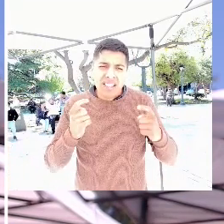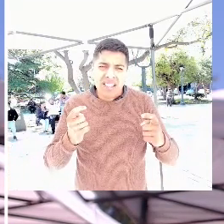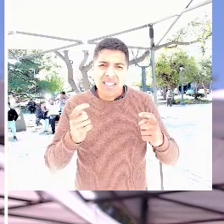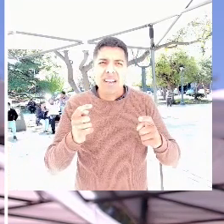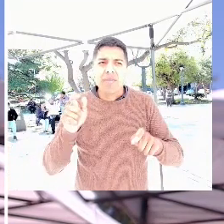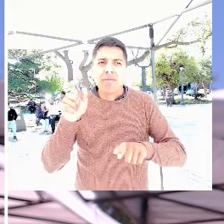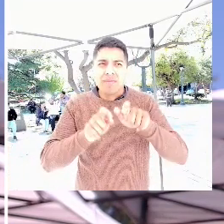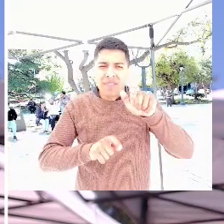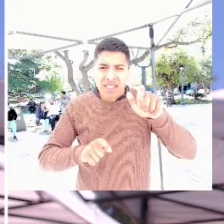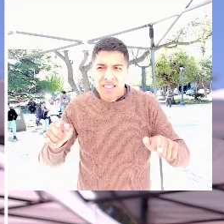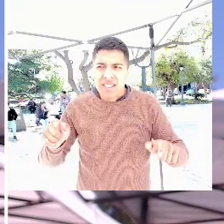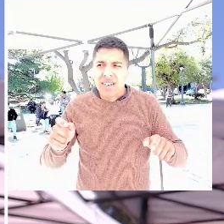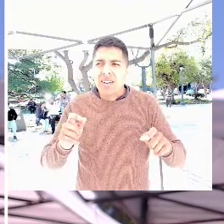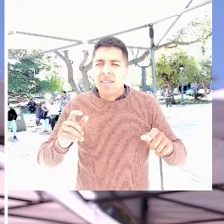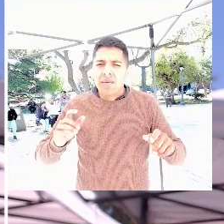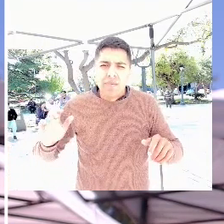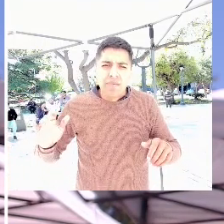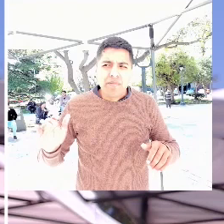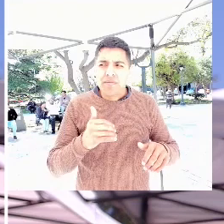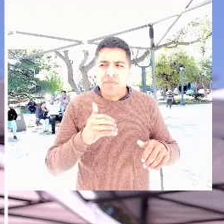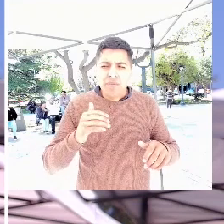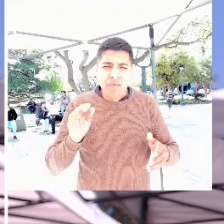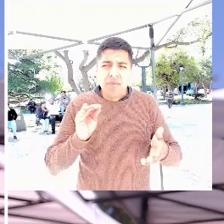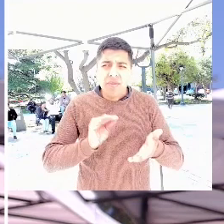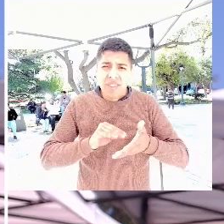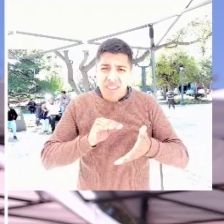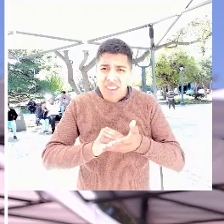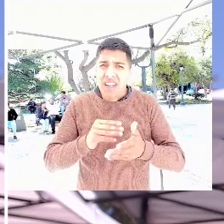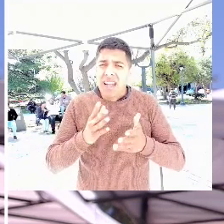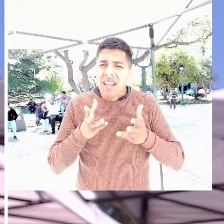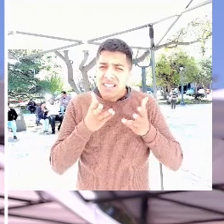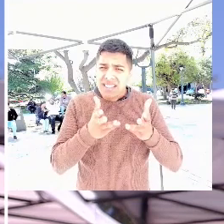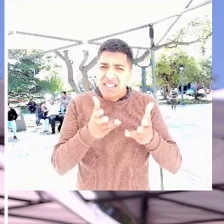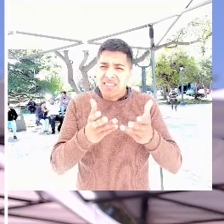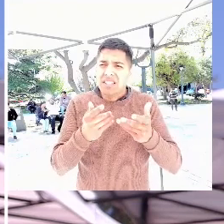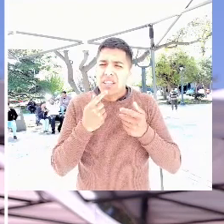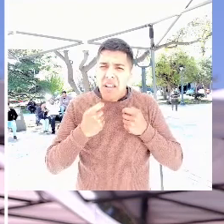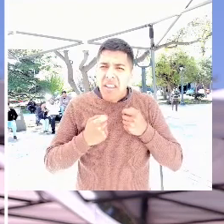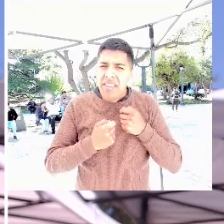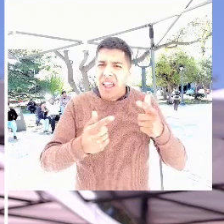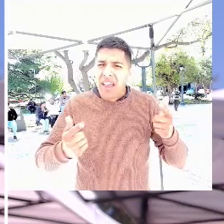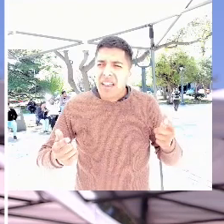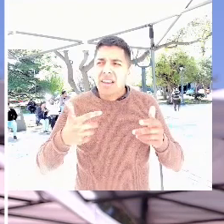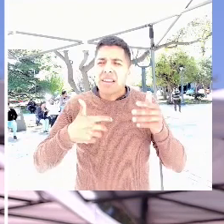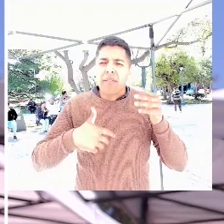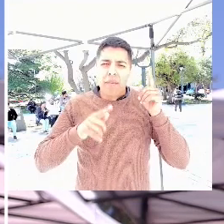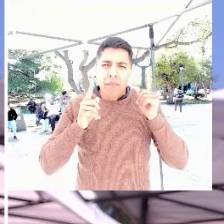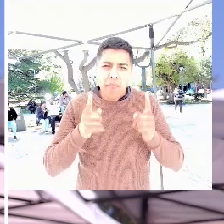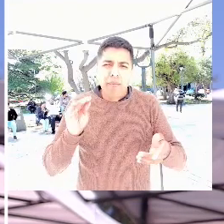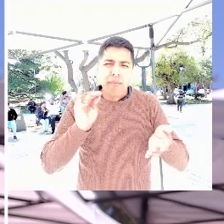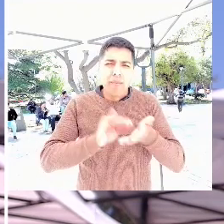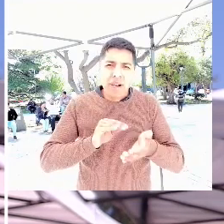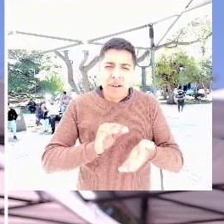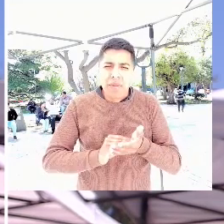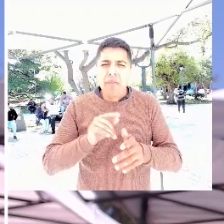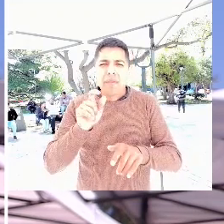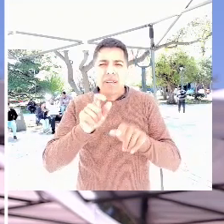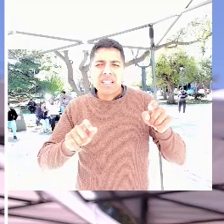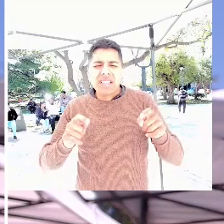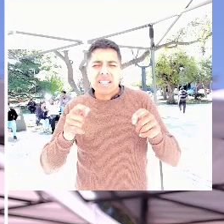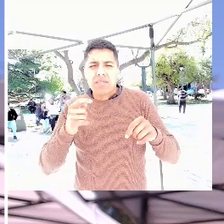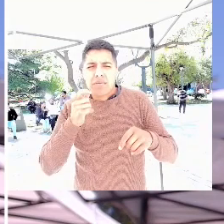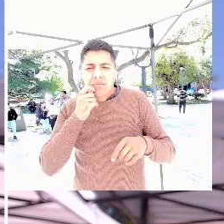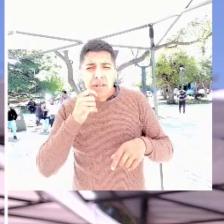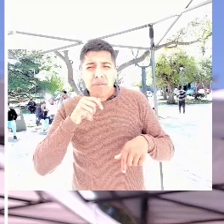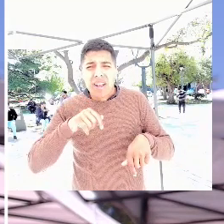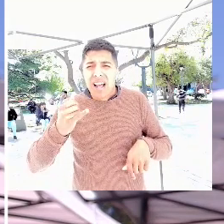sirva, que tenga cada vez mayor cantidad de servicios, mayor cantidad de respuesta ante las necesidades que pueden tener los diferentes